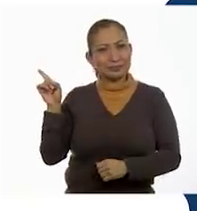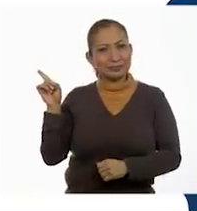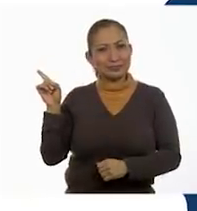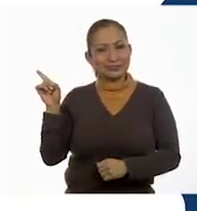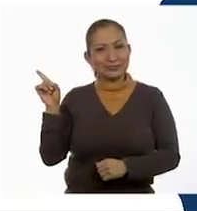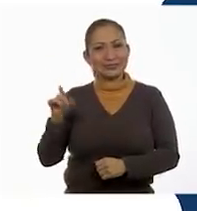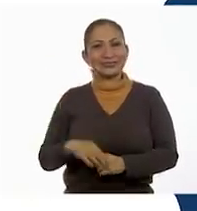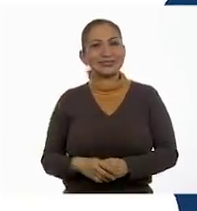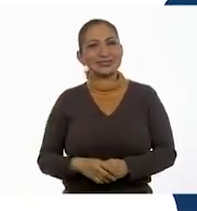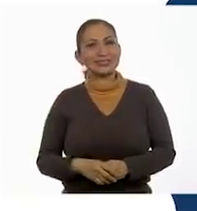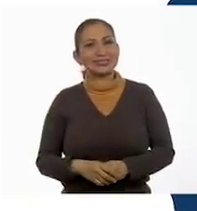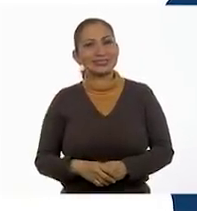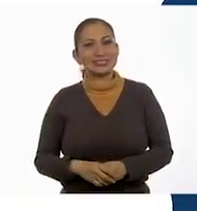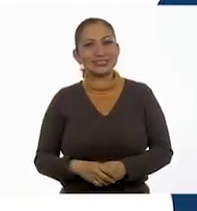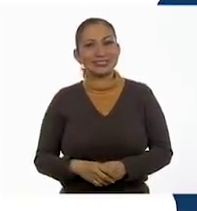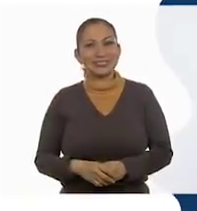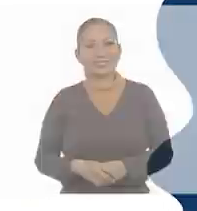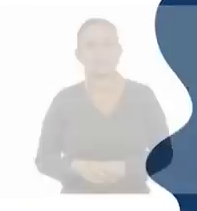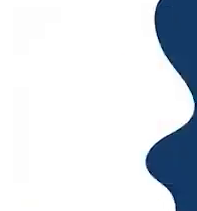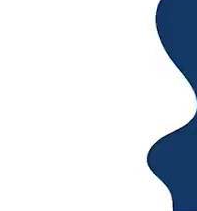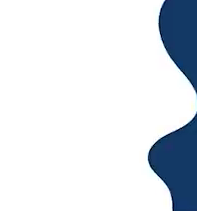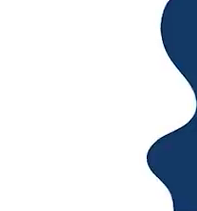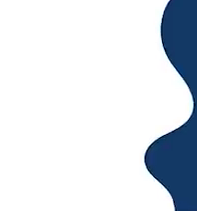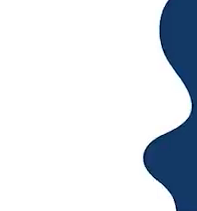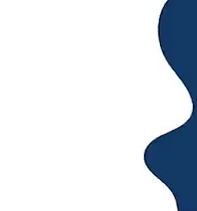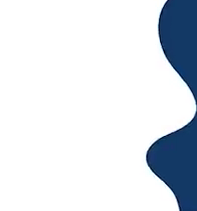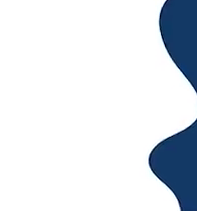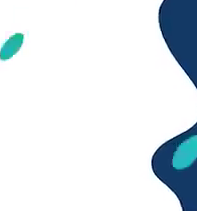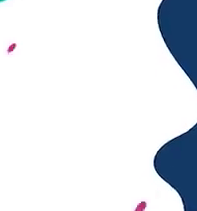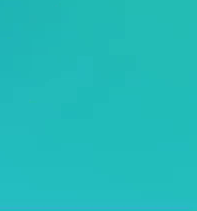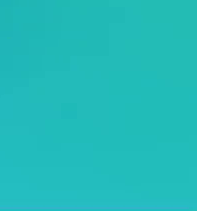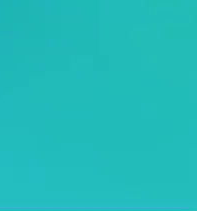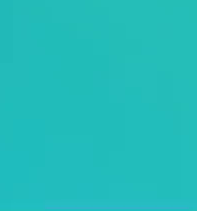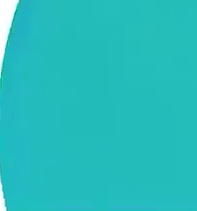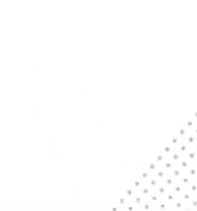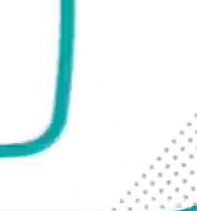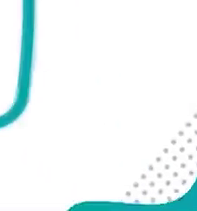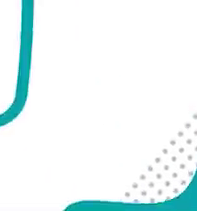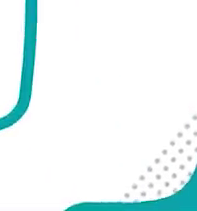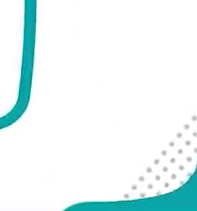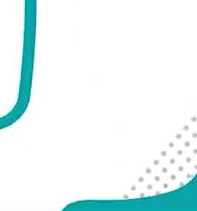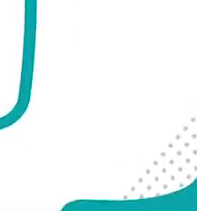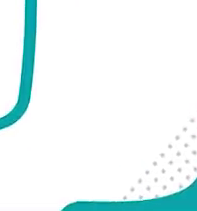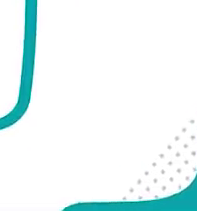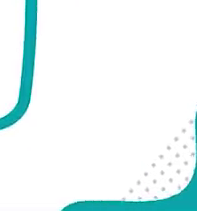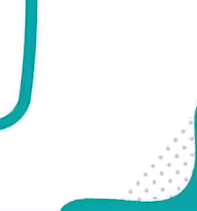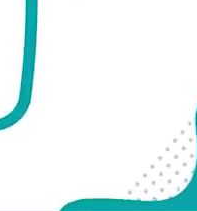aprendeencasa.cep.gov.mx.